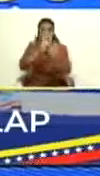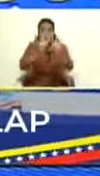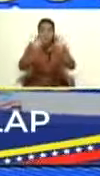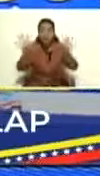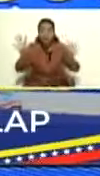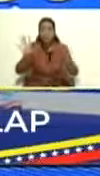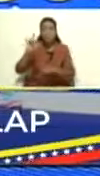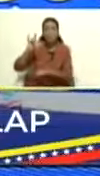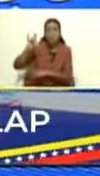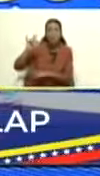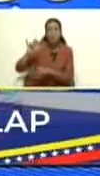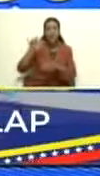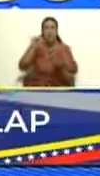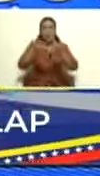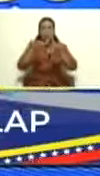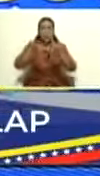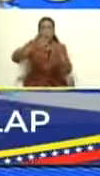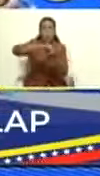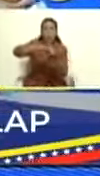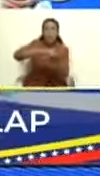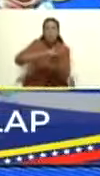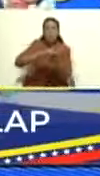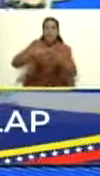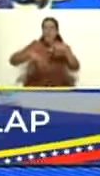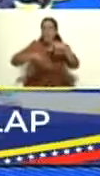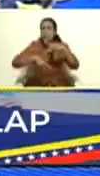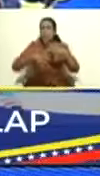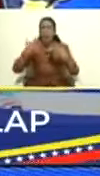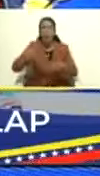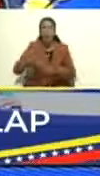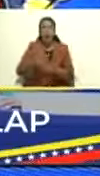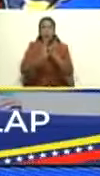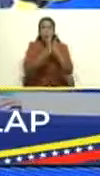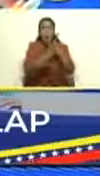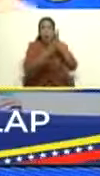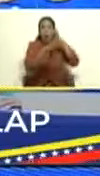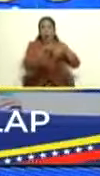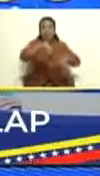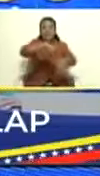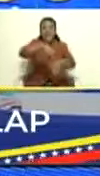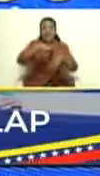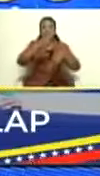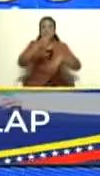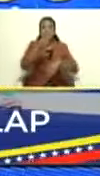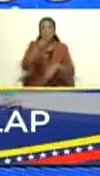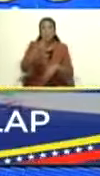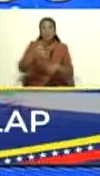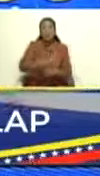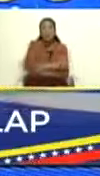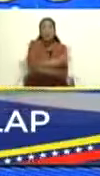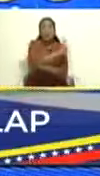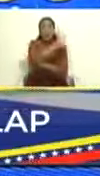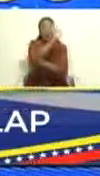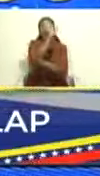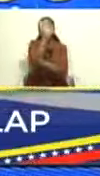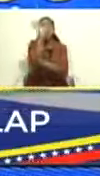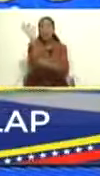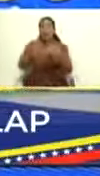redes sociales? ¿Se acuerdan las colas de 5, 6, 7, 12 horas que había que hacer?